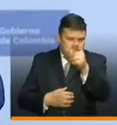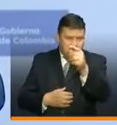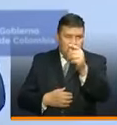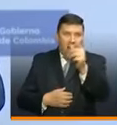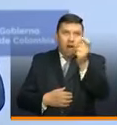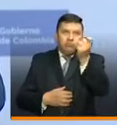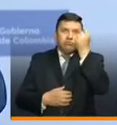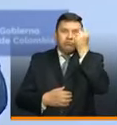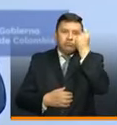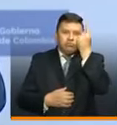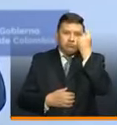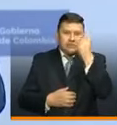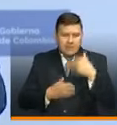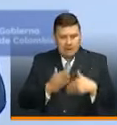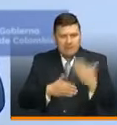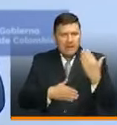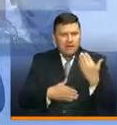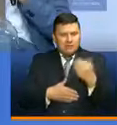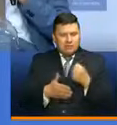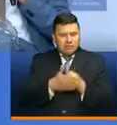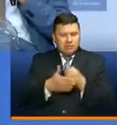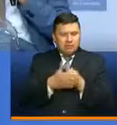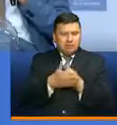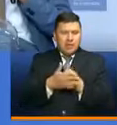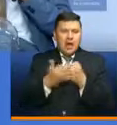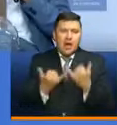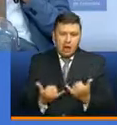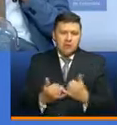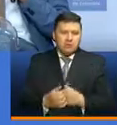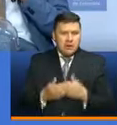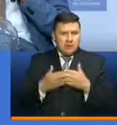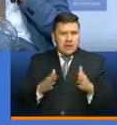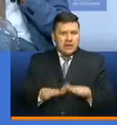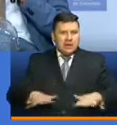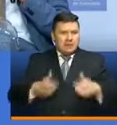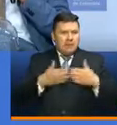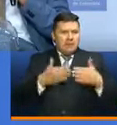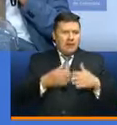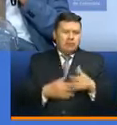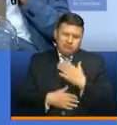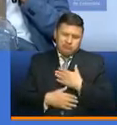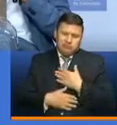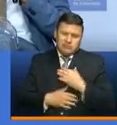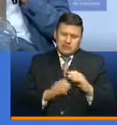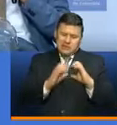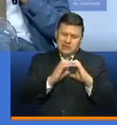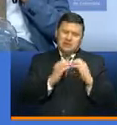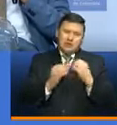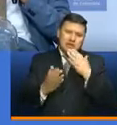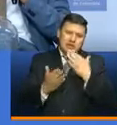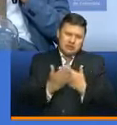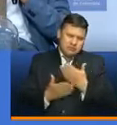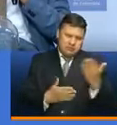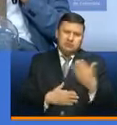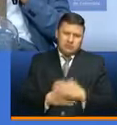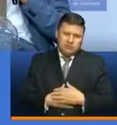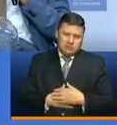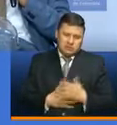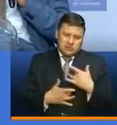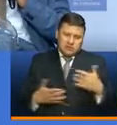supiste entender desde el punto de arranque y lo impulsaste desde ahí mismo y abriste muchísimas puertas, así que de corazón, muchísimas gracias por